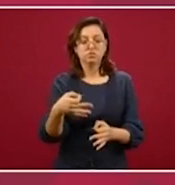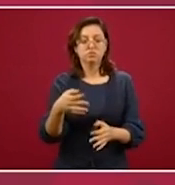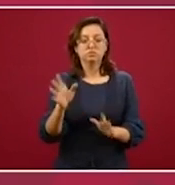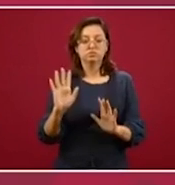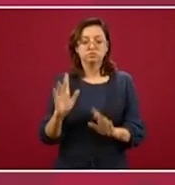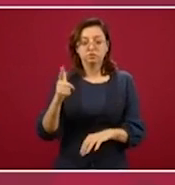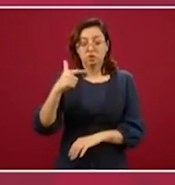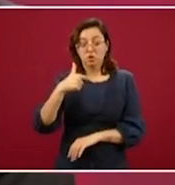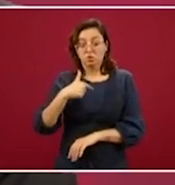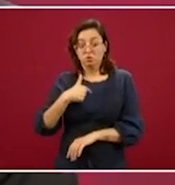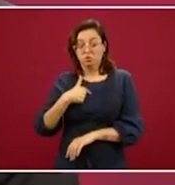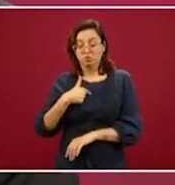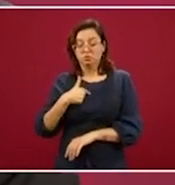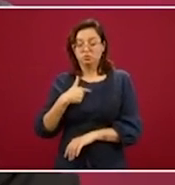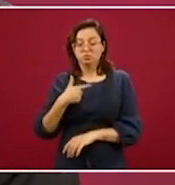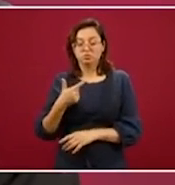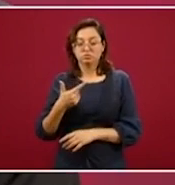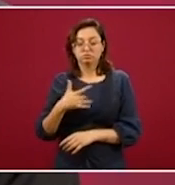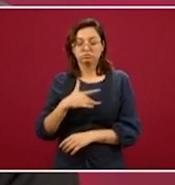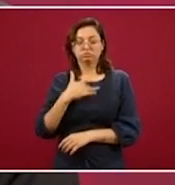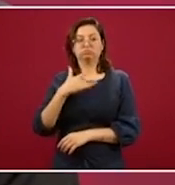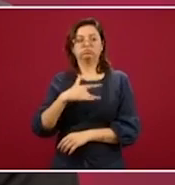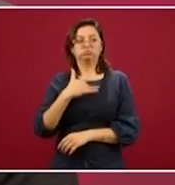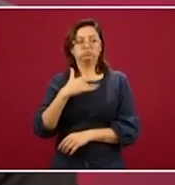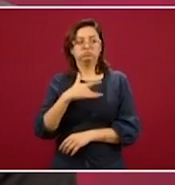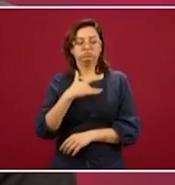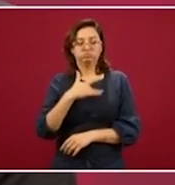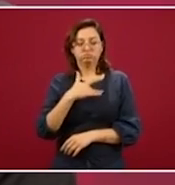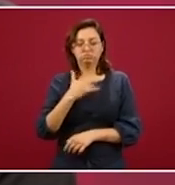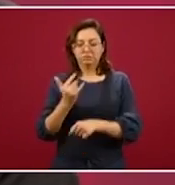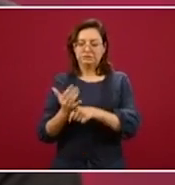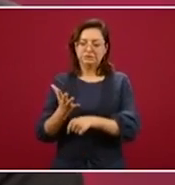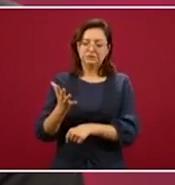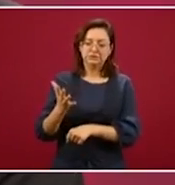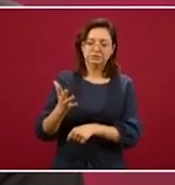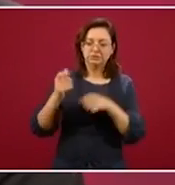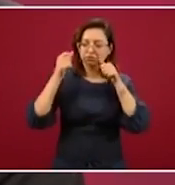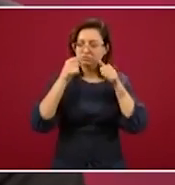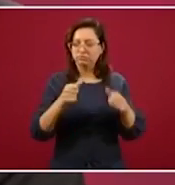ser atendidos y que se les haga justicia.